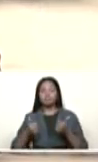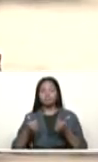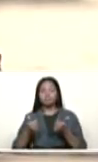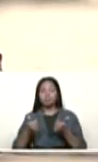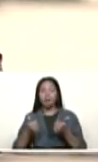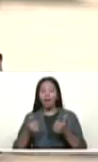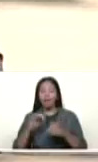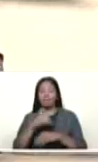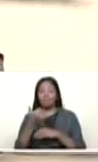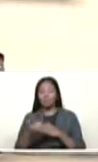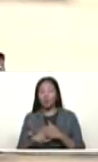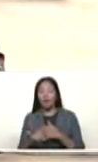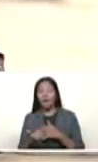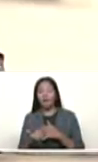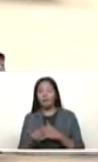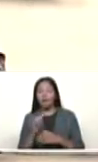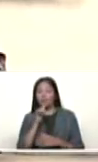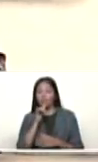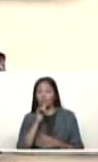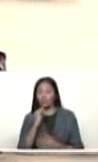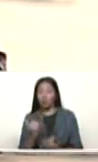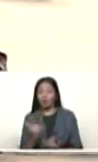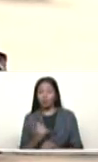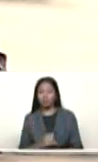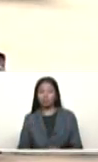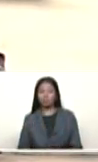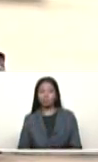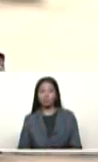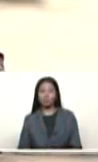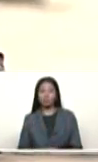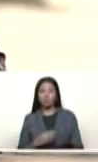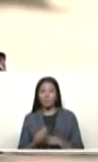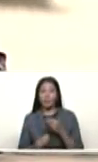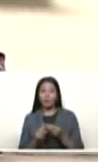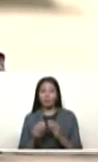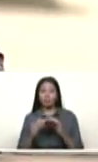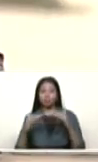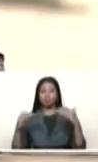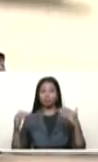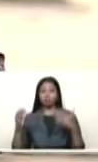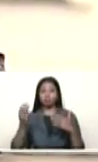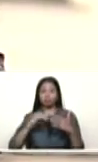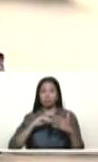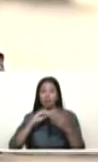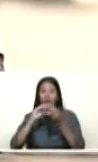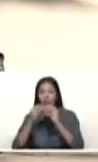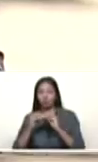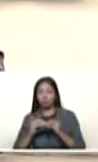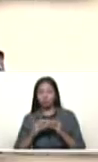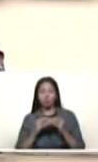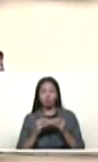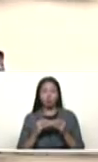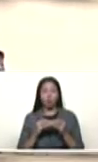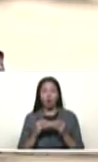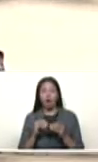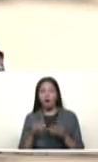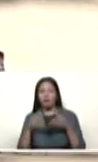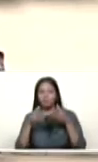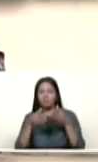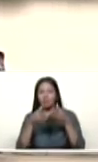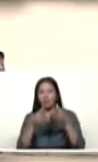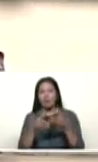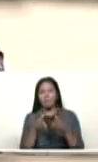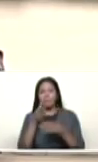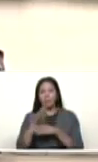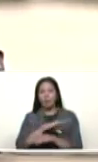del programa que ha anunciado que lo vamos a hacer de gran escala de reparación de motores. Vamos directo a la